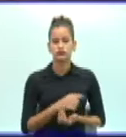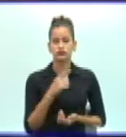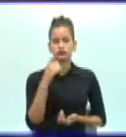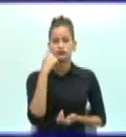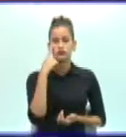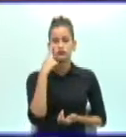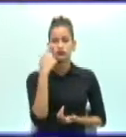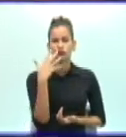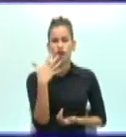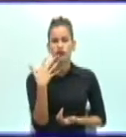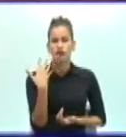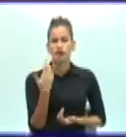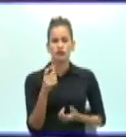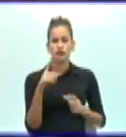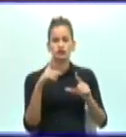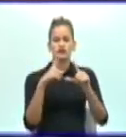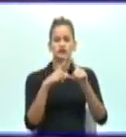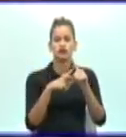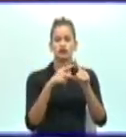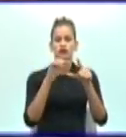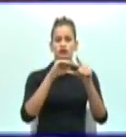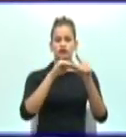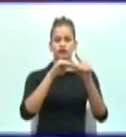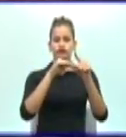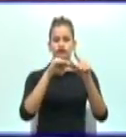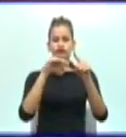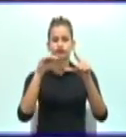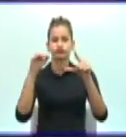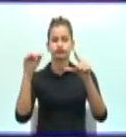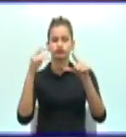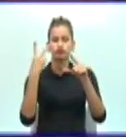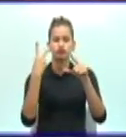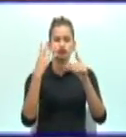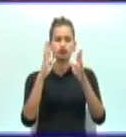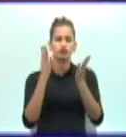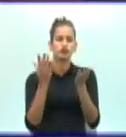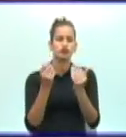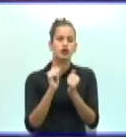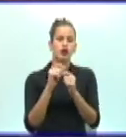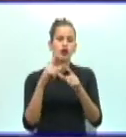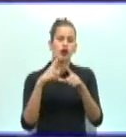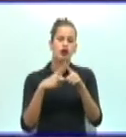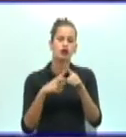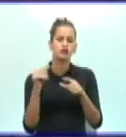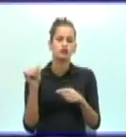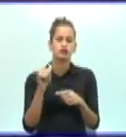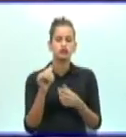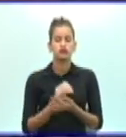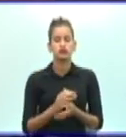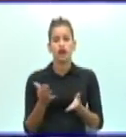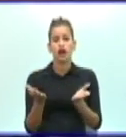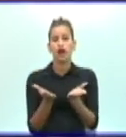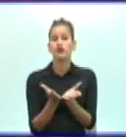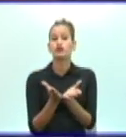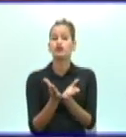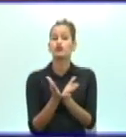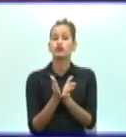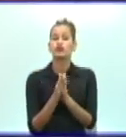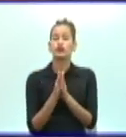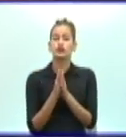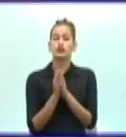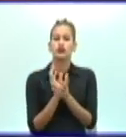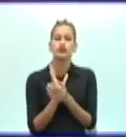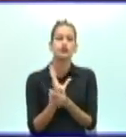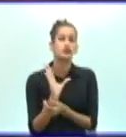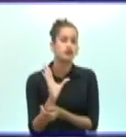Observen cómo el ángulo ha quedado dividido en dos ángulos iguales. El doblez nos está indicando